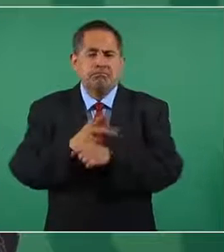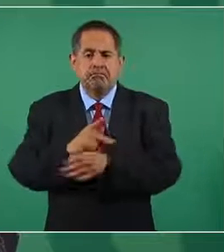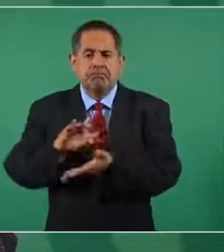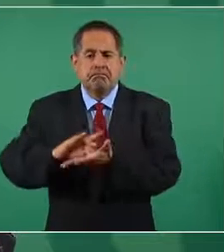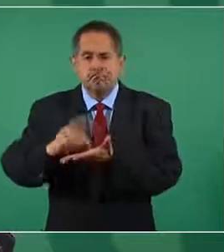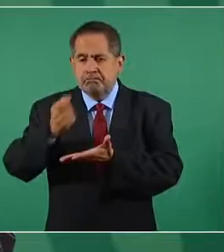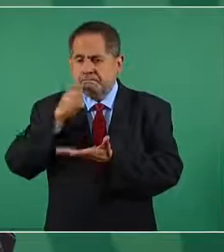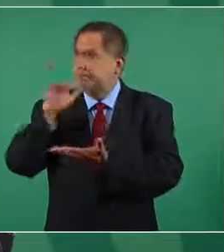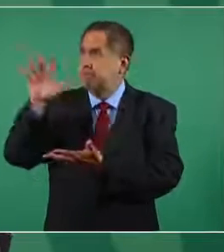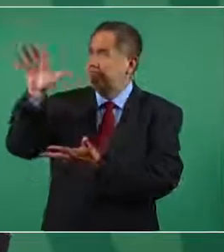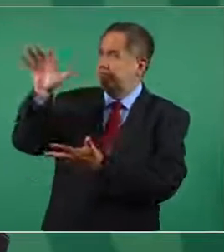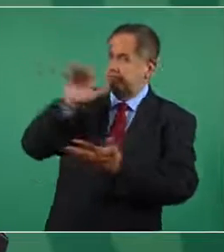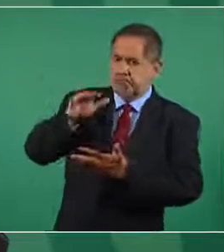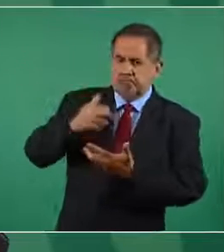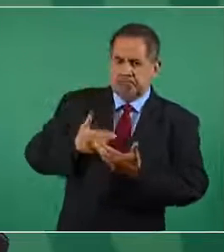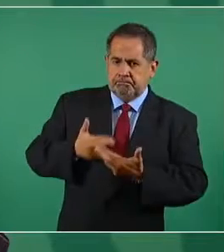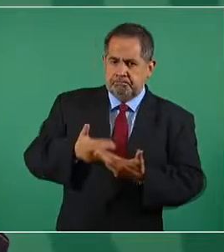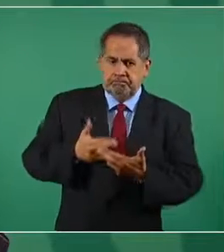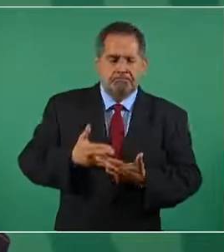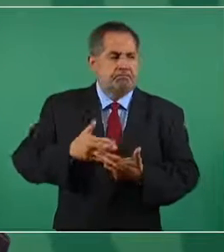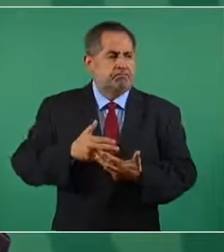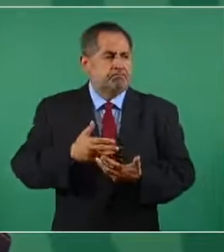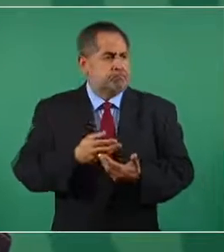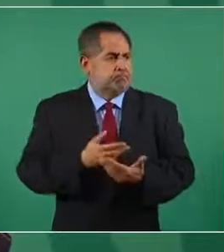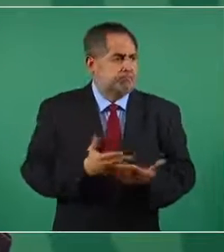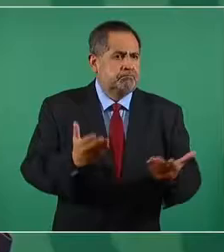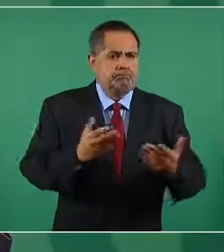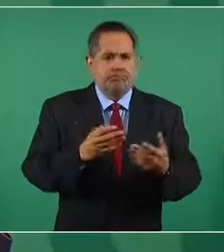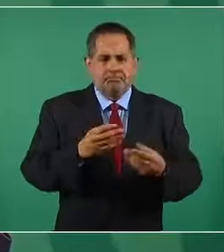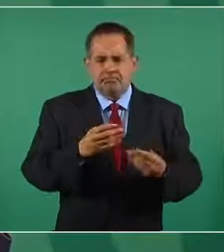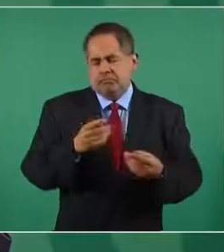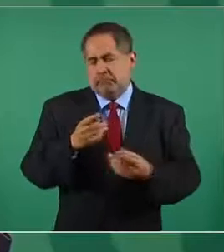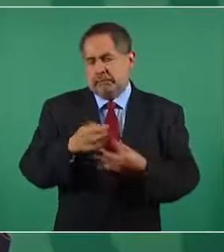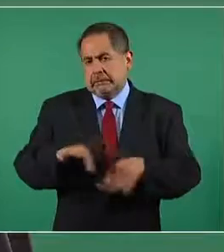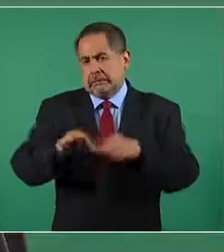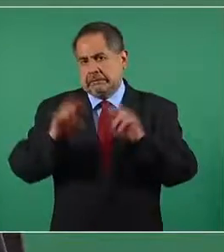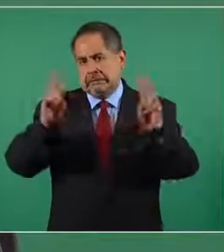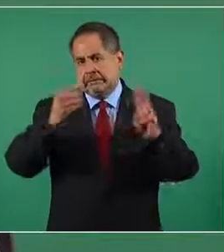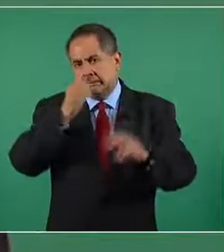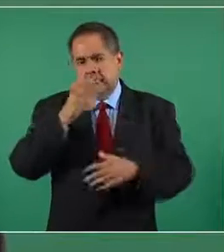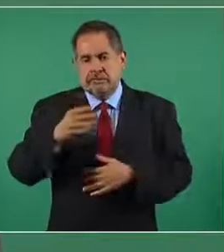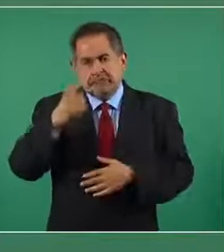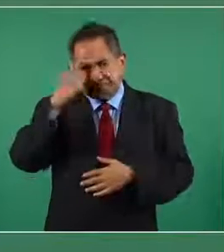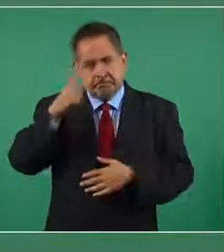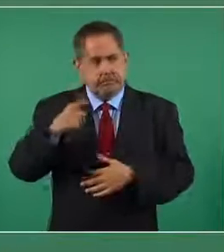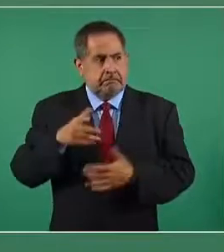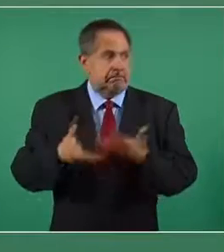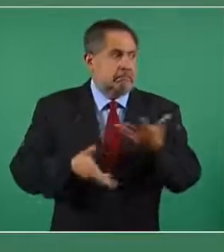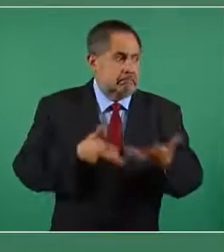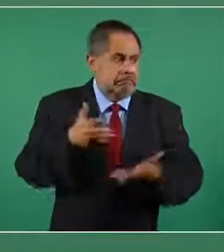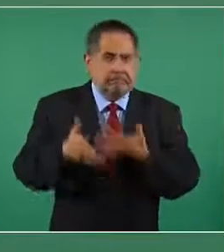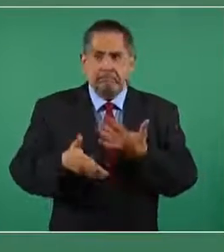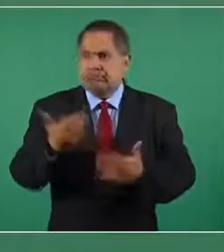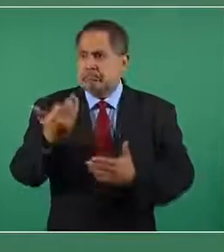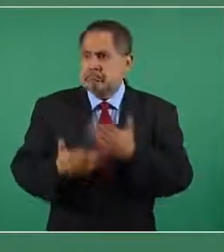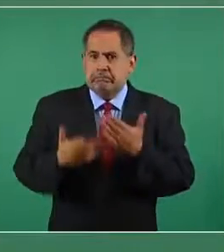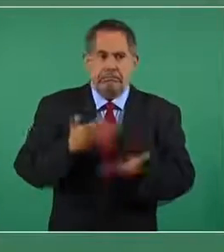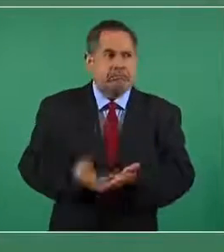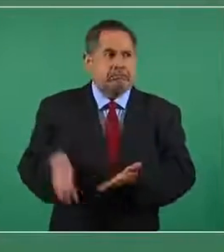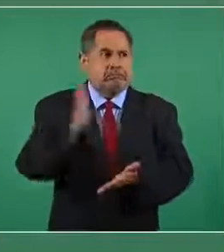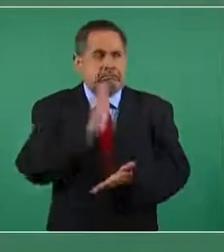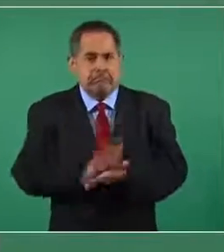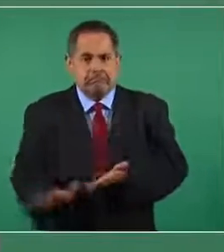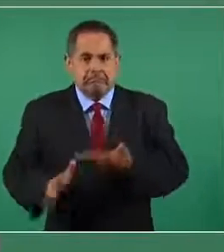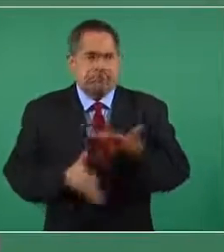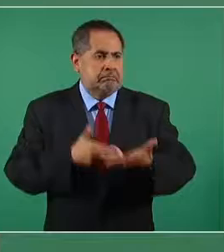algo de mucho interés para que no nos falten los medicamentos, sobre